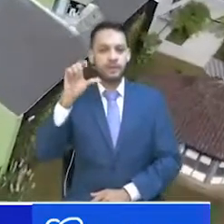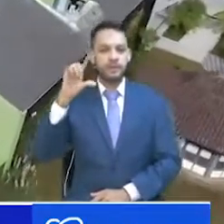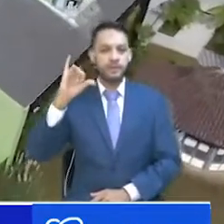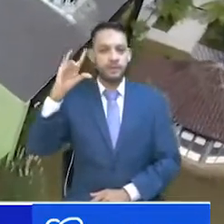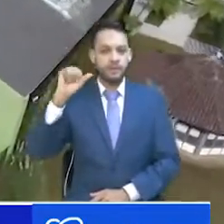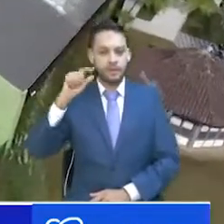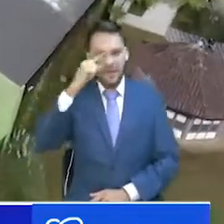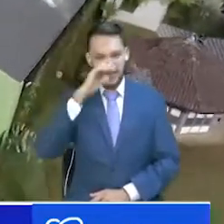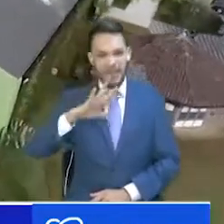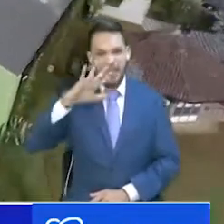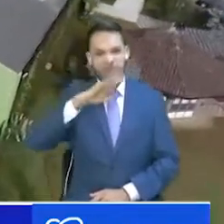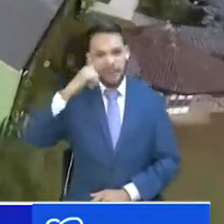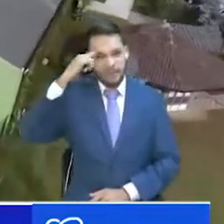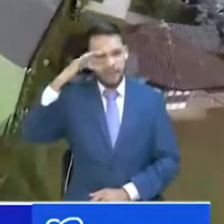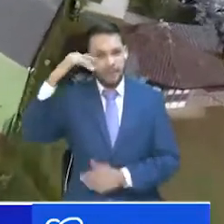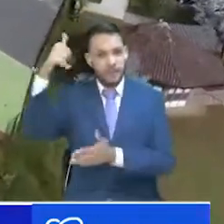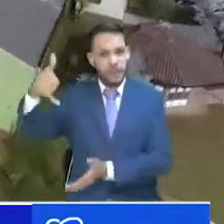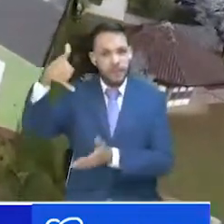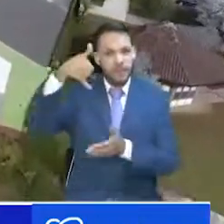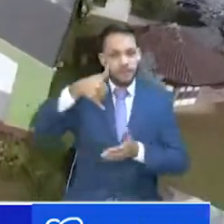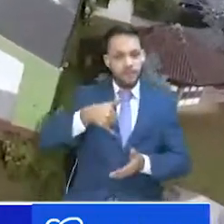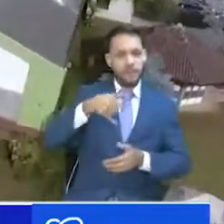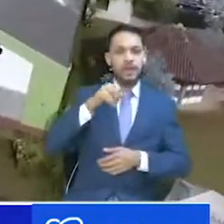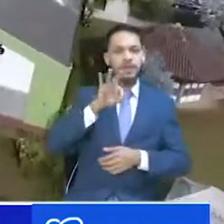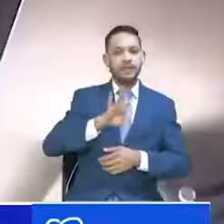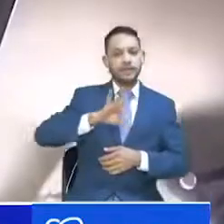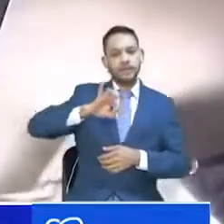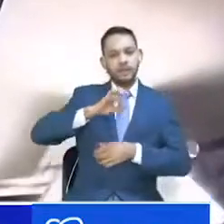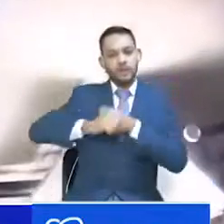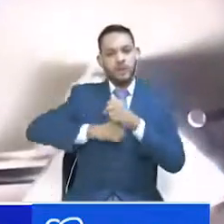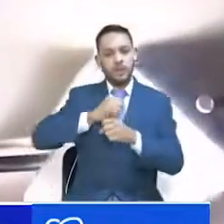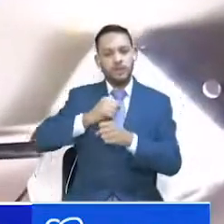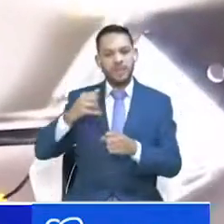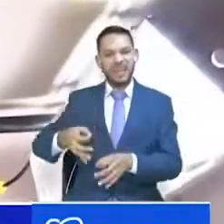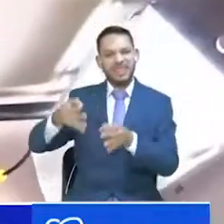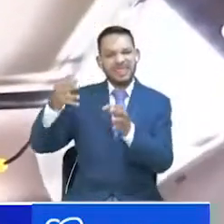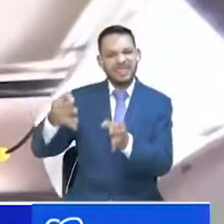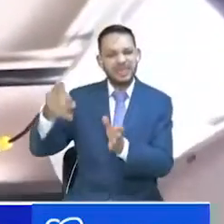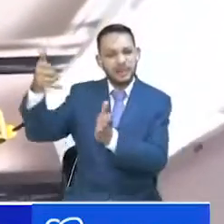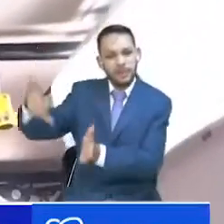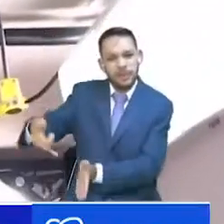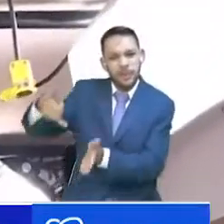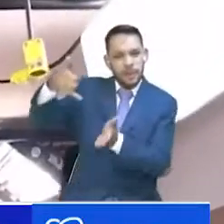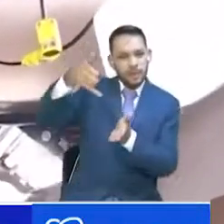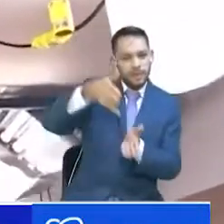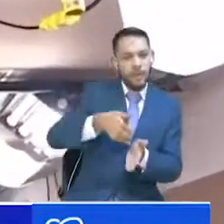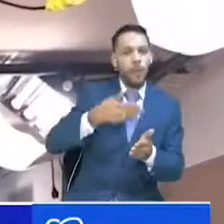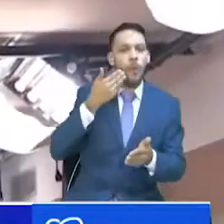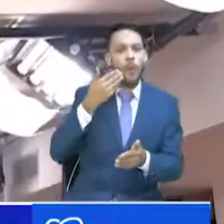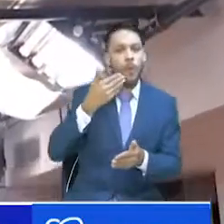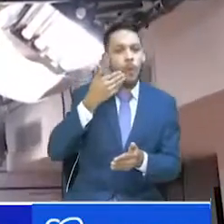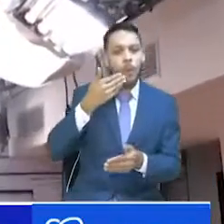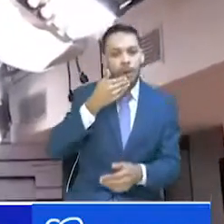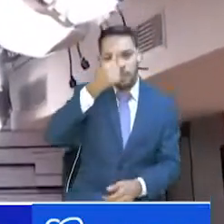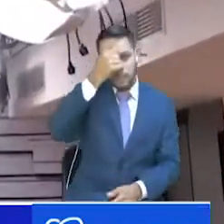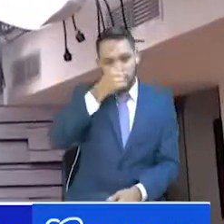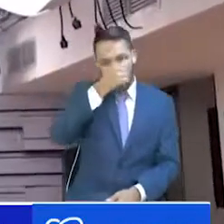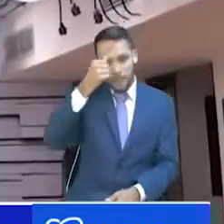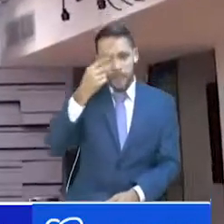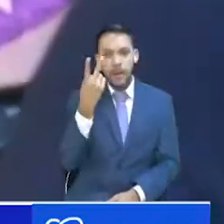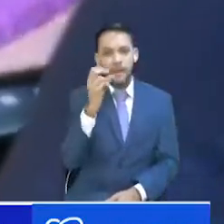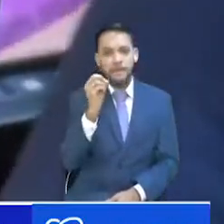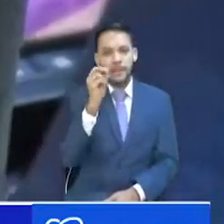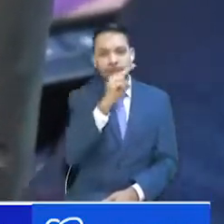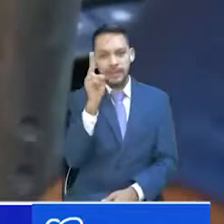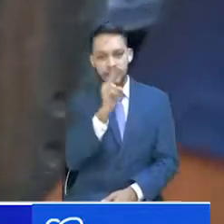a nivel nacional ya son 38 años de historia de los premios india catalina los cuales se llevarán a cabo este domingo 20 de marzo y